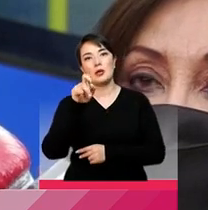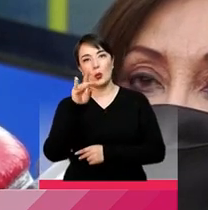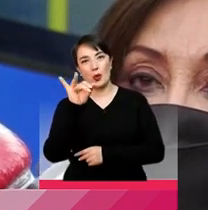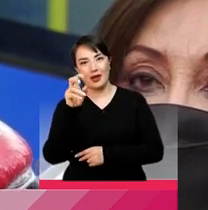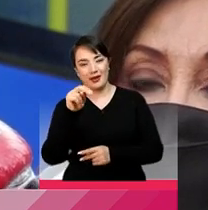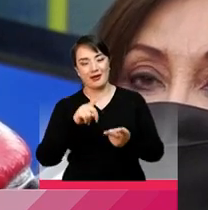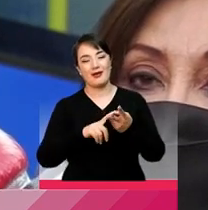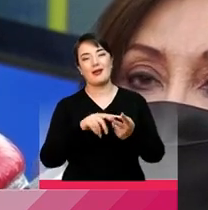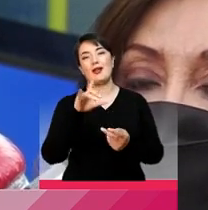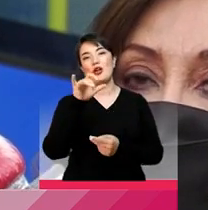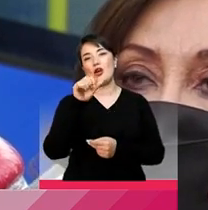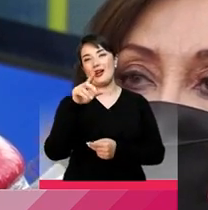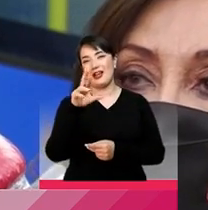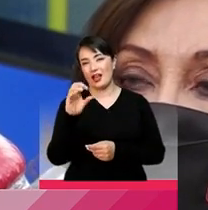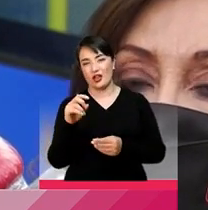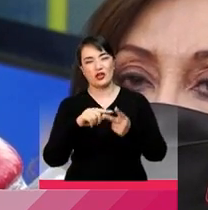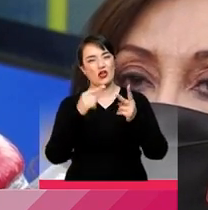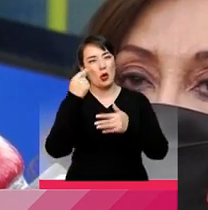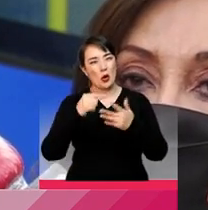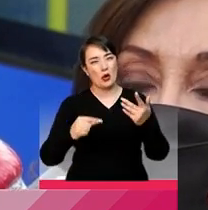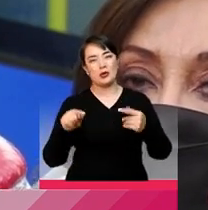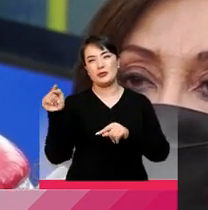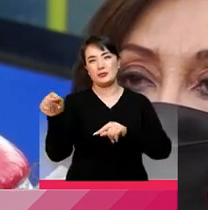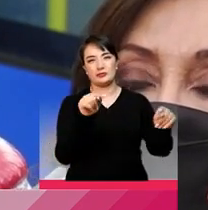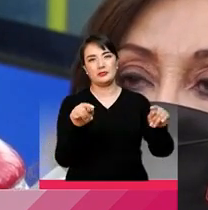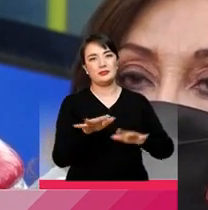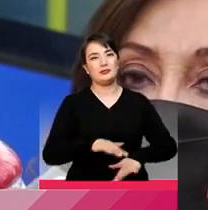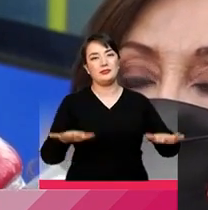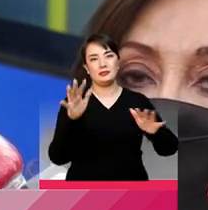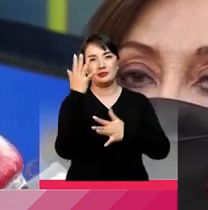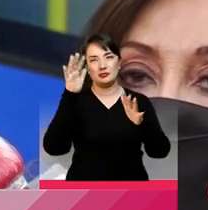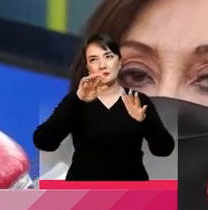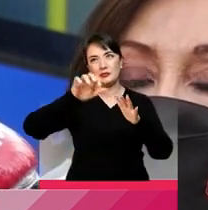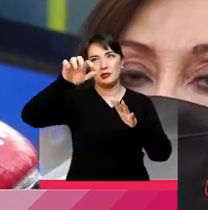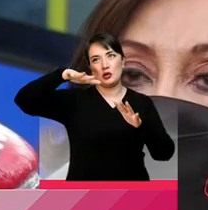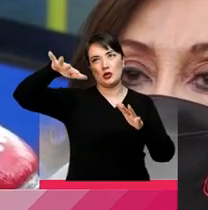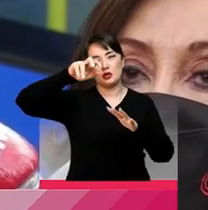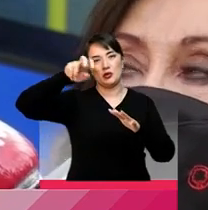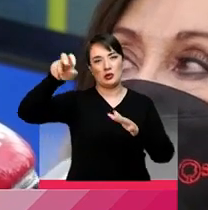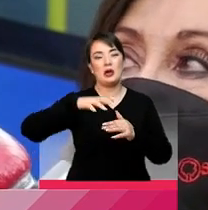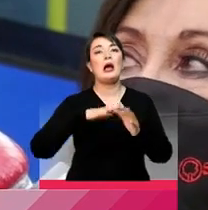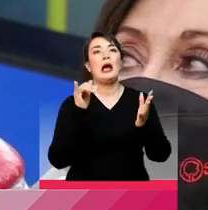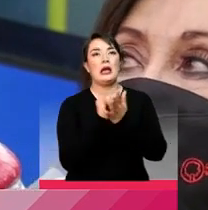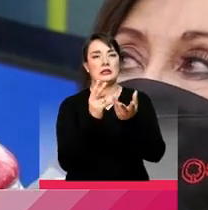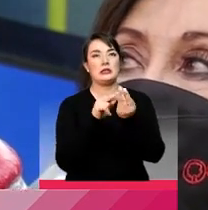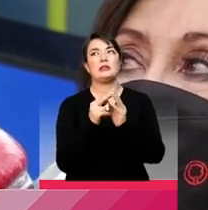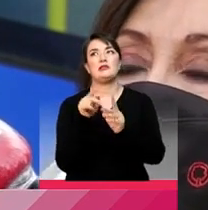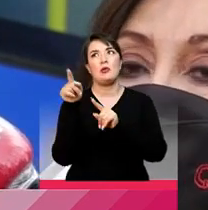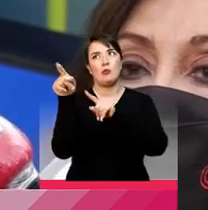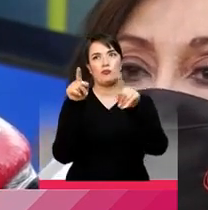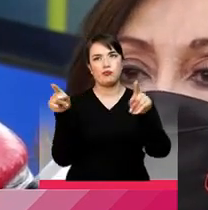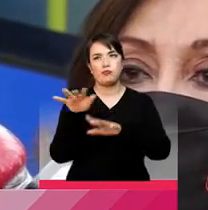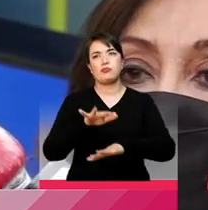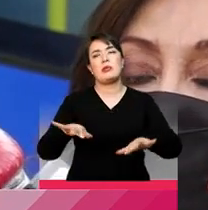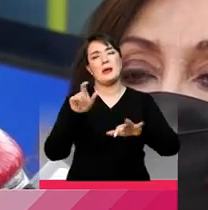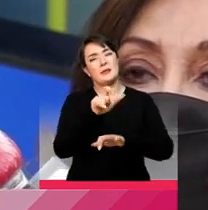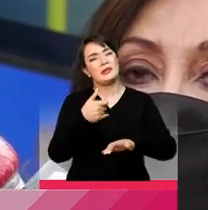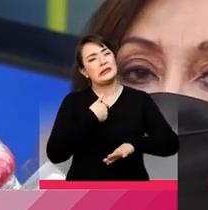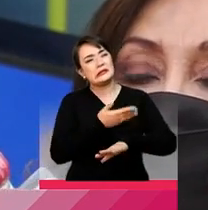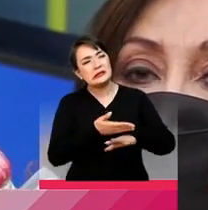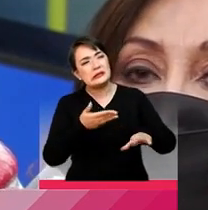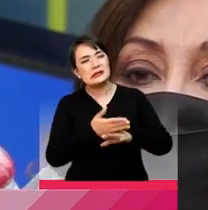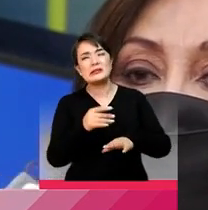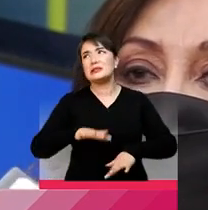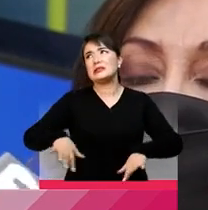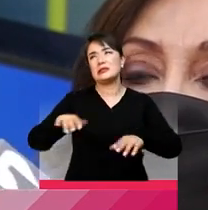Morato y otra ruta también en Arborizadora Alta. Son sectores que históricamente la comunidad nos ha pedido muchísimo que mejoremos